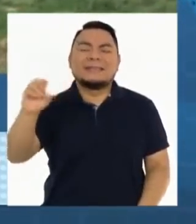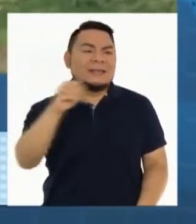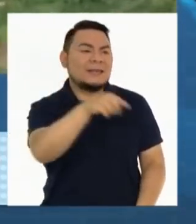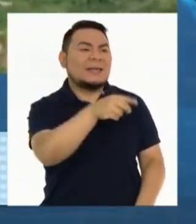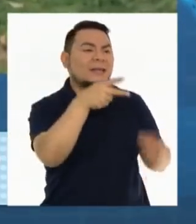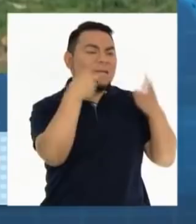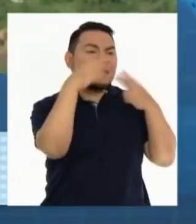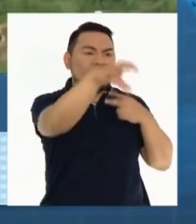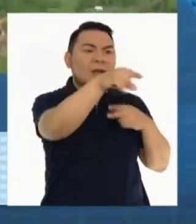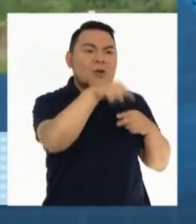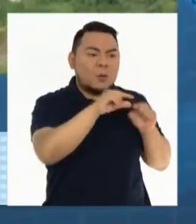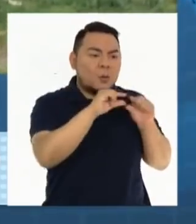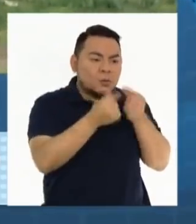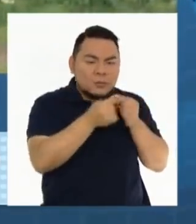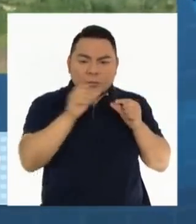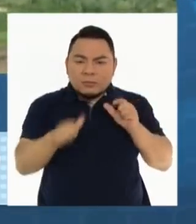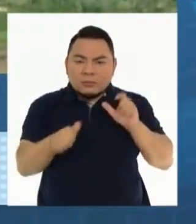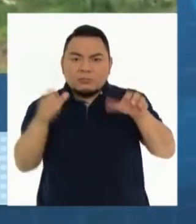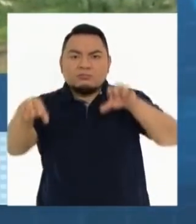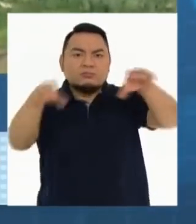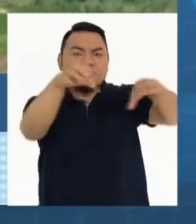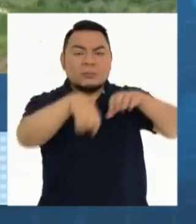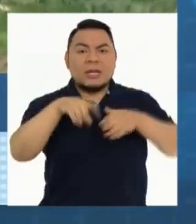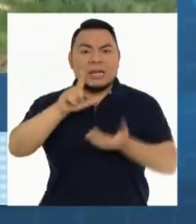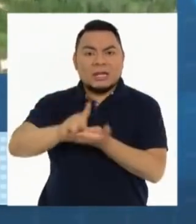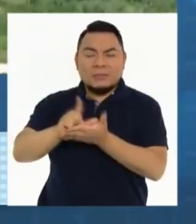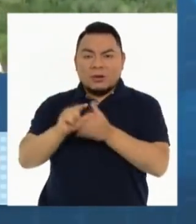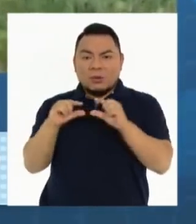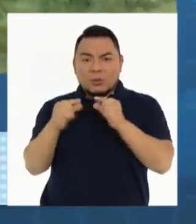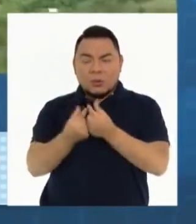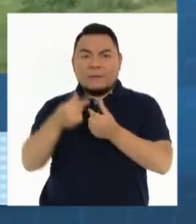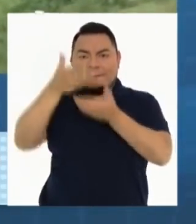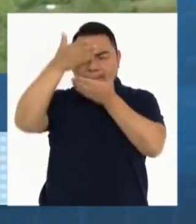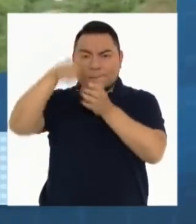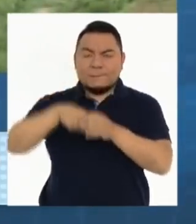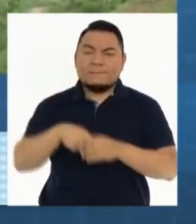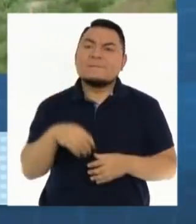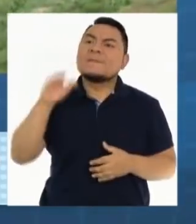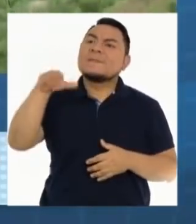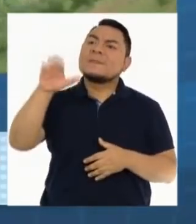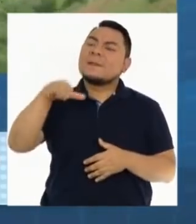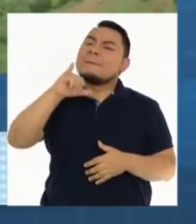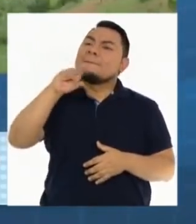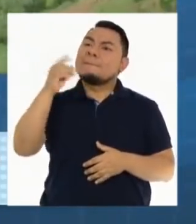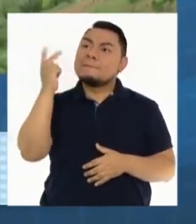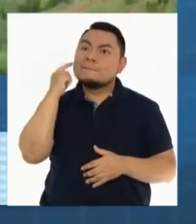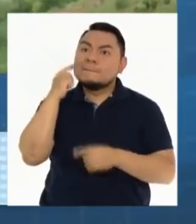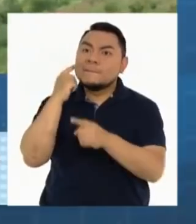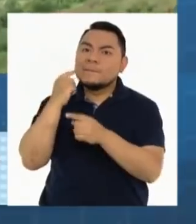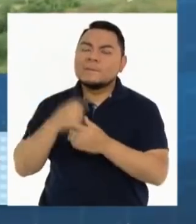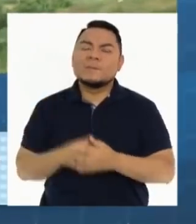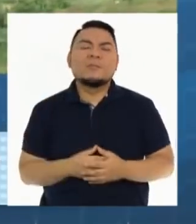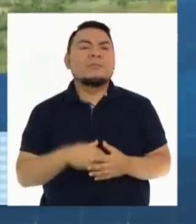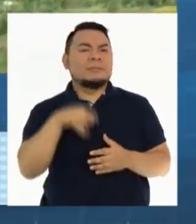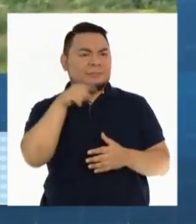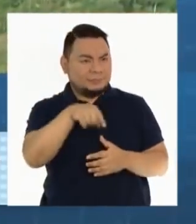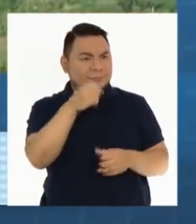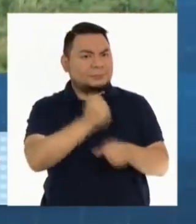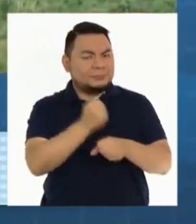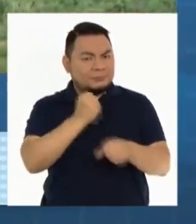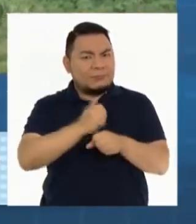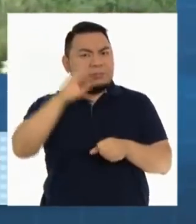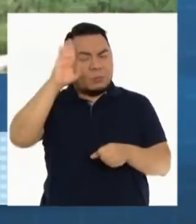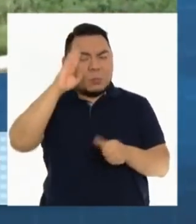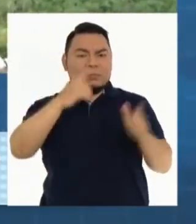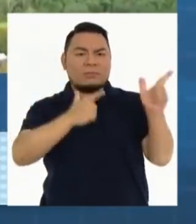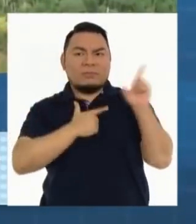Iquitos, en todos sitios, en Lima mismo. Sí, Jorge, si me escuchas. gracias al duro trabajo de nuestra Policía Nacional, de